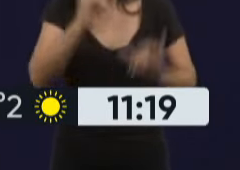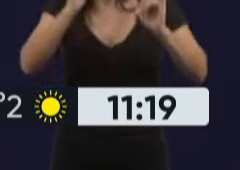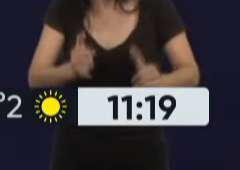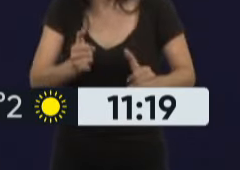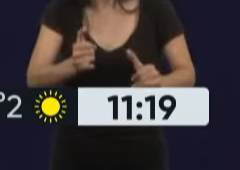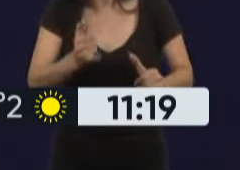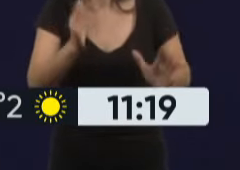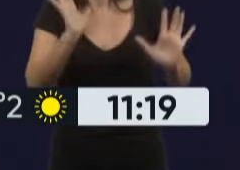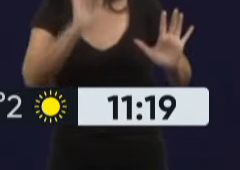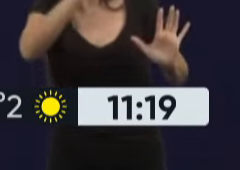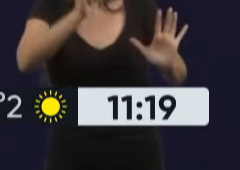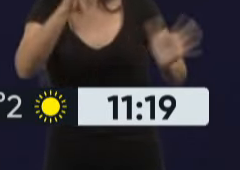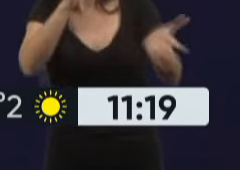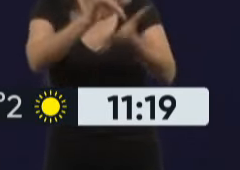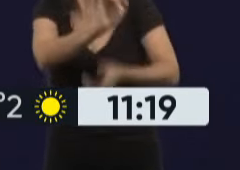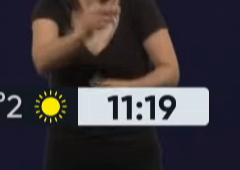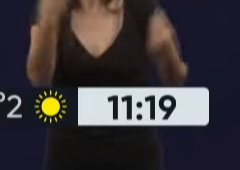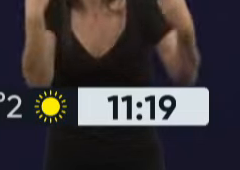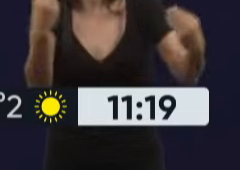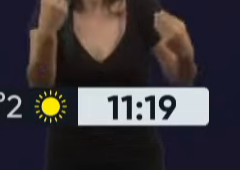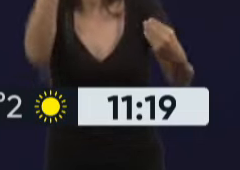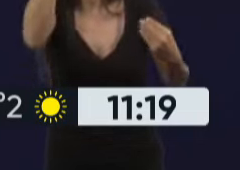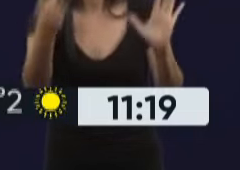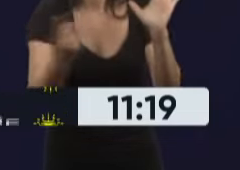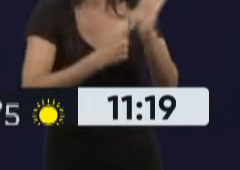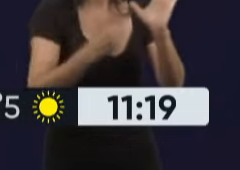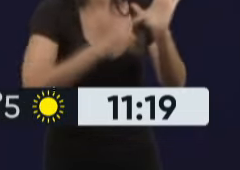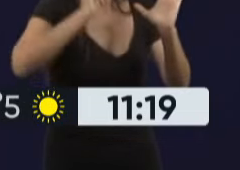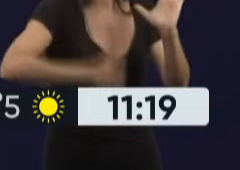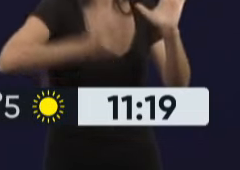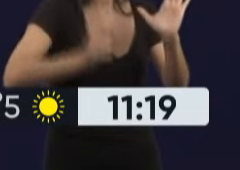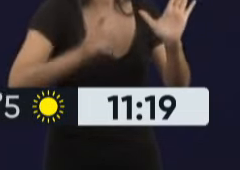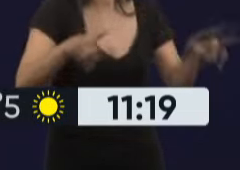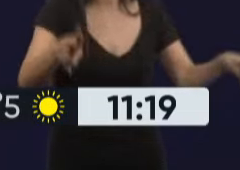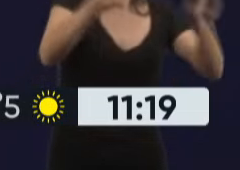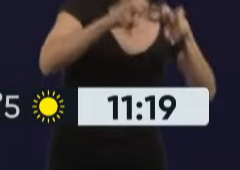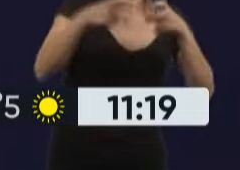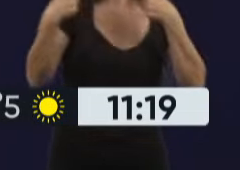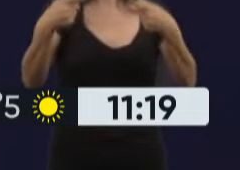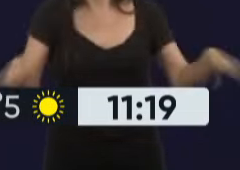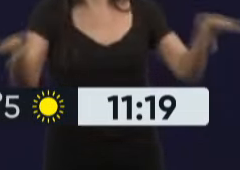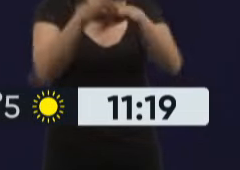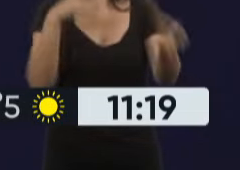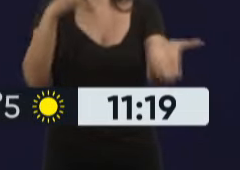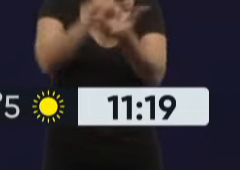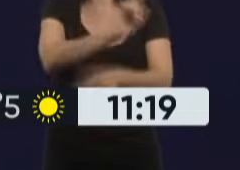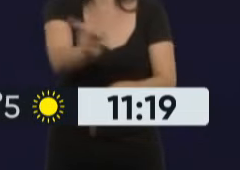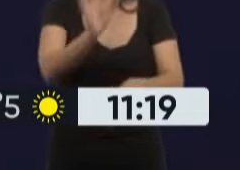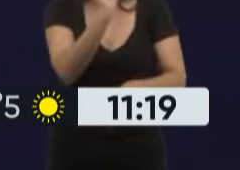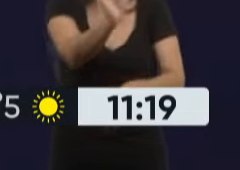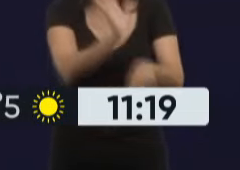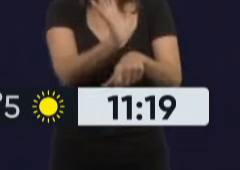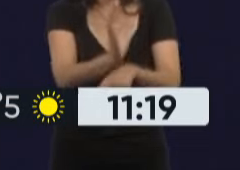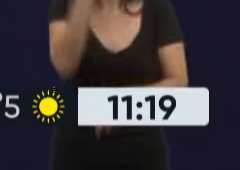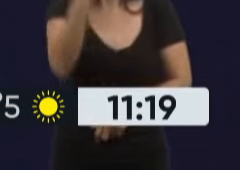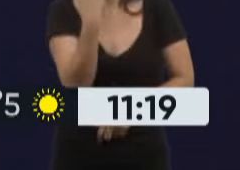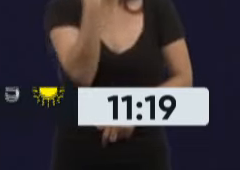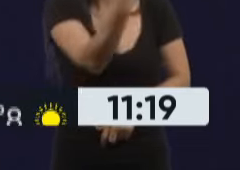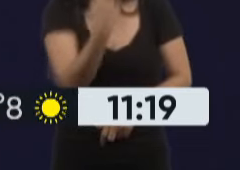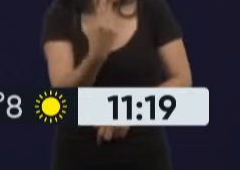innegociable es la regla o laslas Fiscales Hay una que fue que creo que es la clave no que es que el